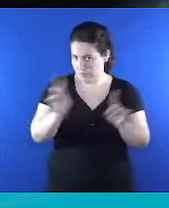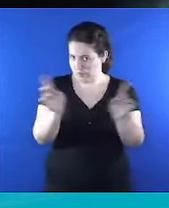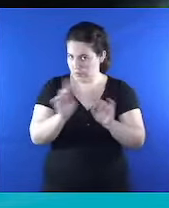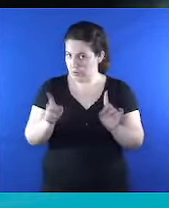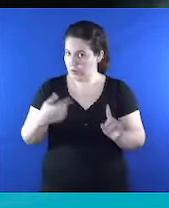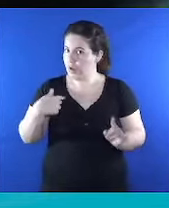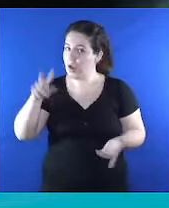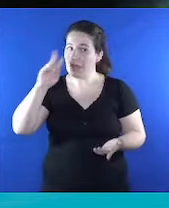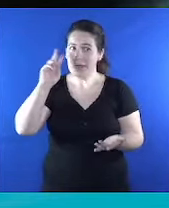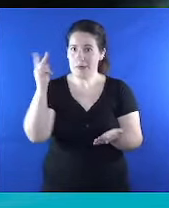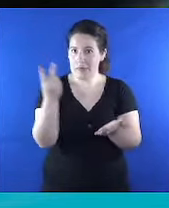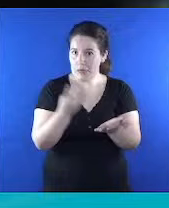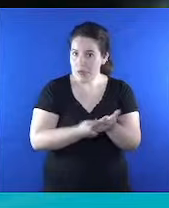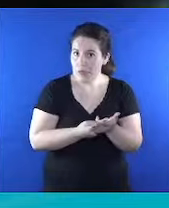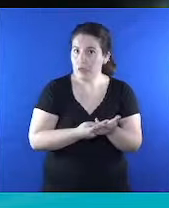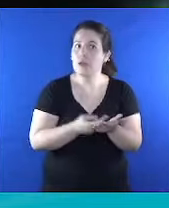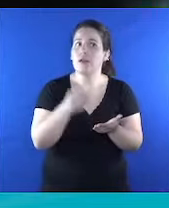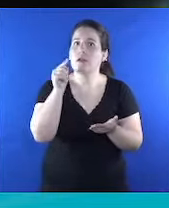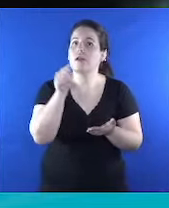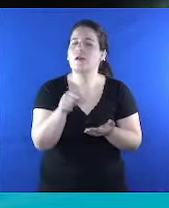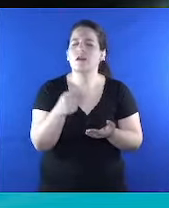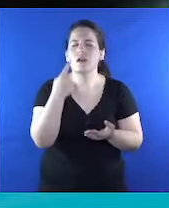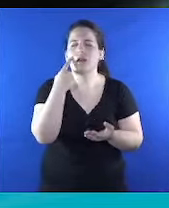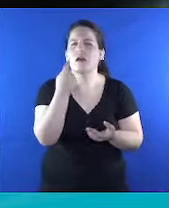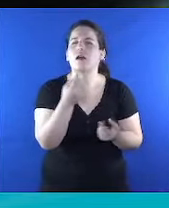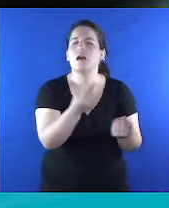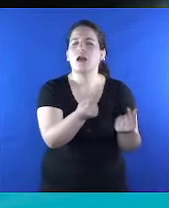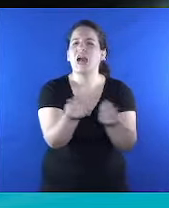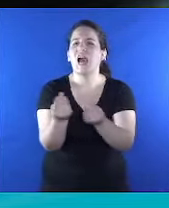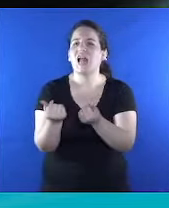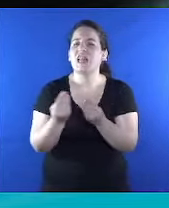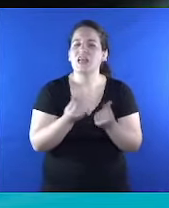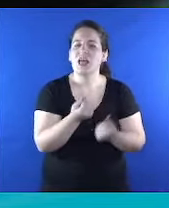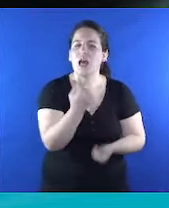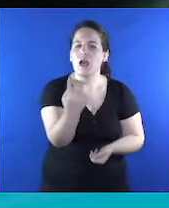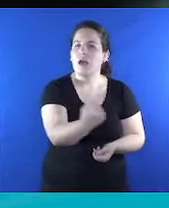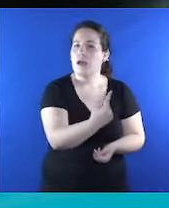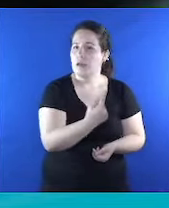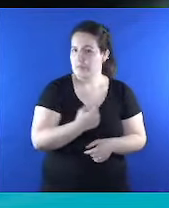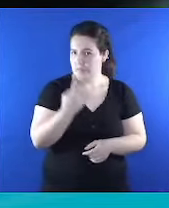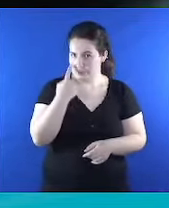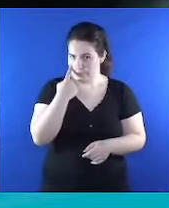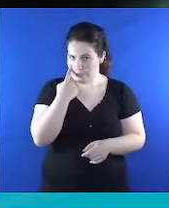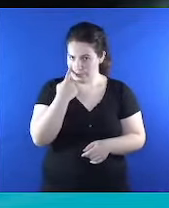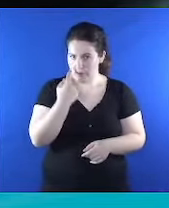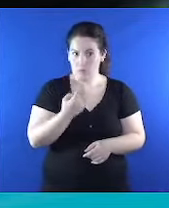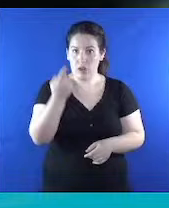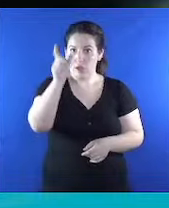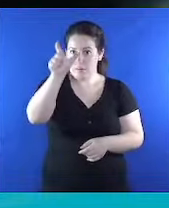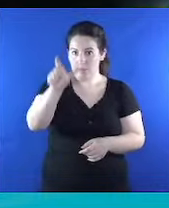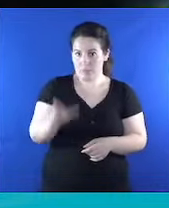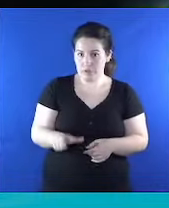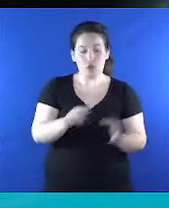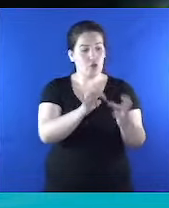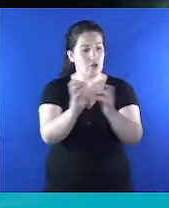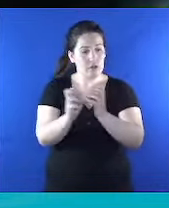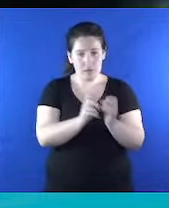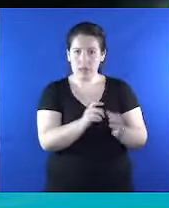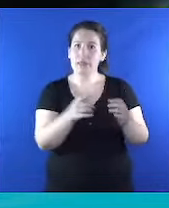para reconocer qué calidad tienen los dirigentes los líderes que cada uno siguen a una persona que en un debate